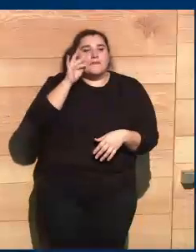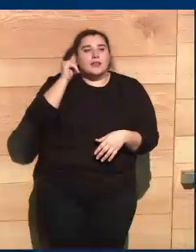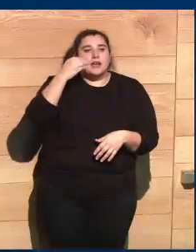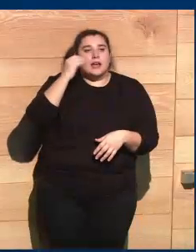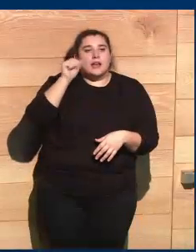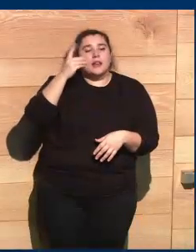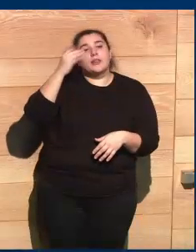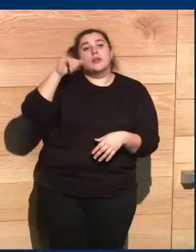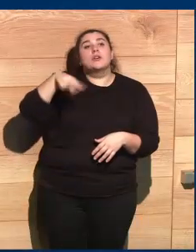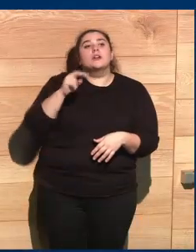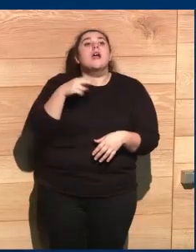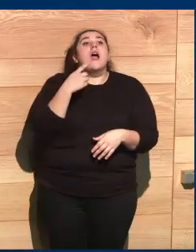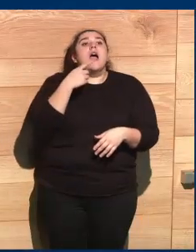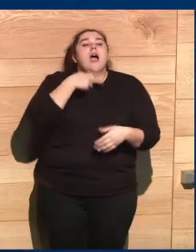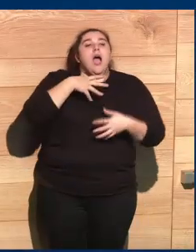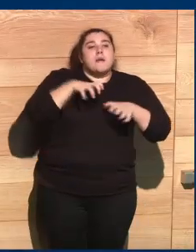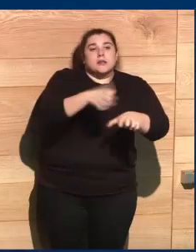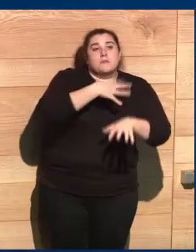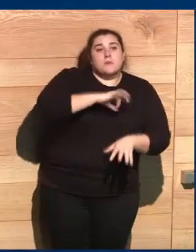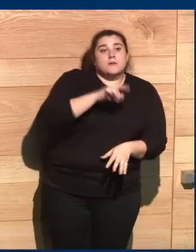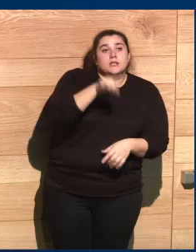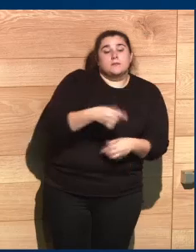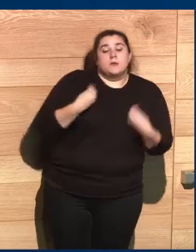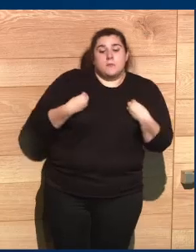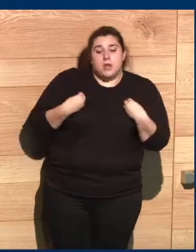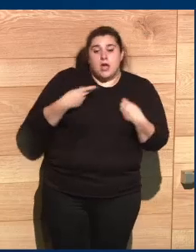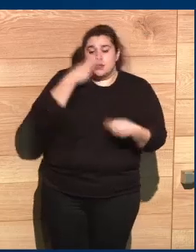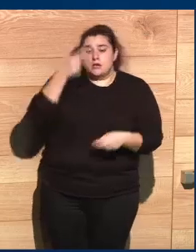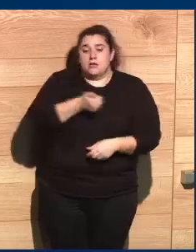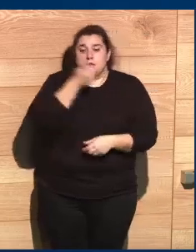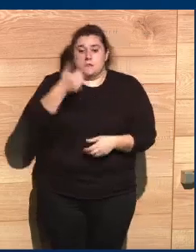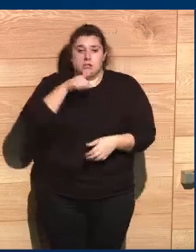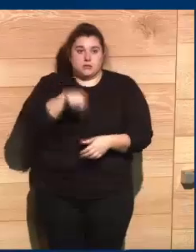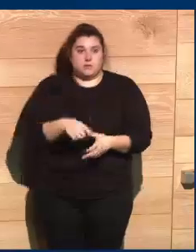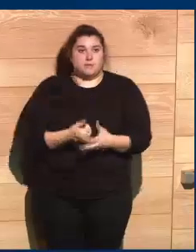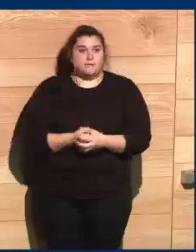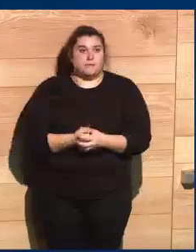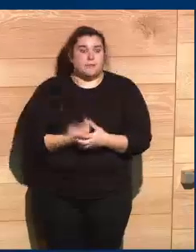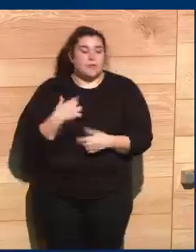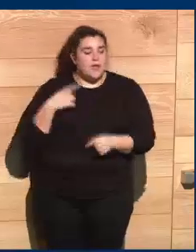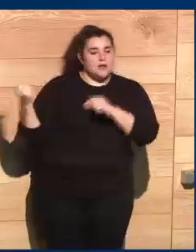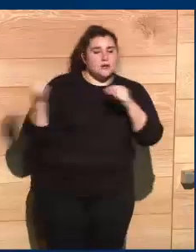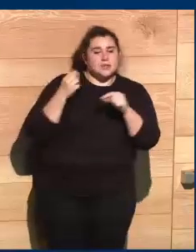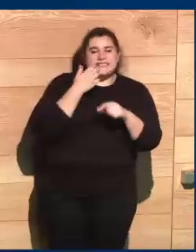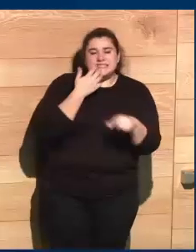hacer la vida mucho más interesante. Y podemos discutir si funciona o no, podemos